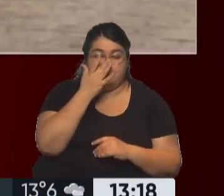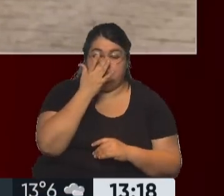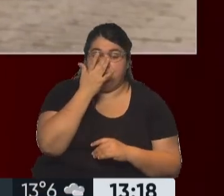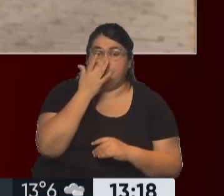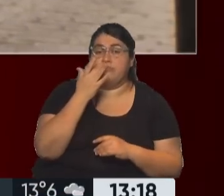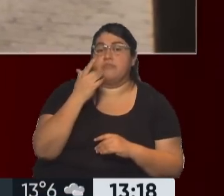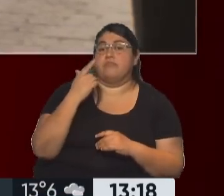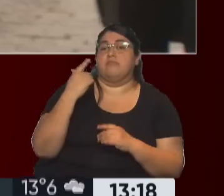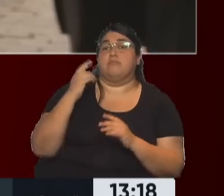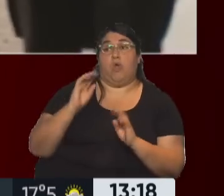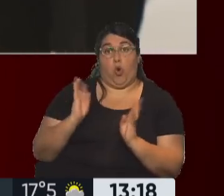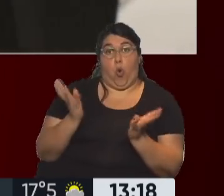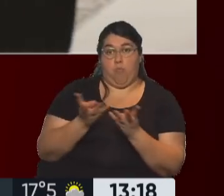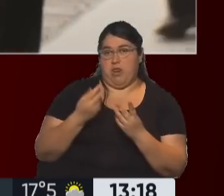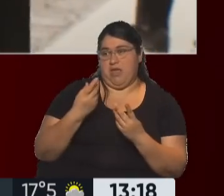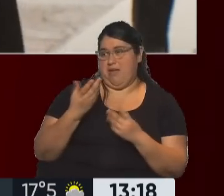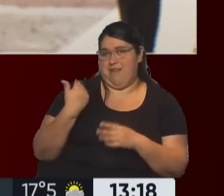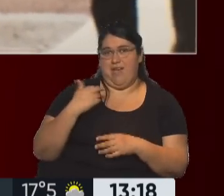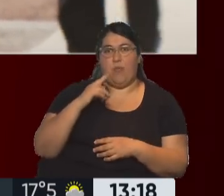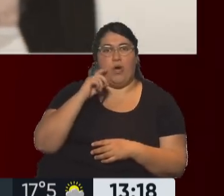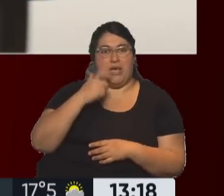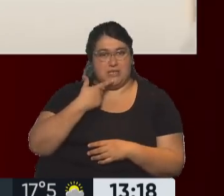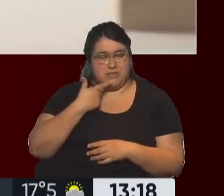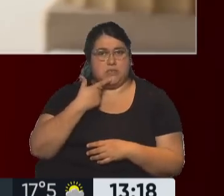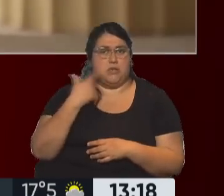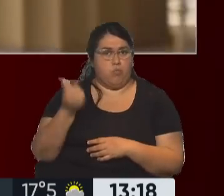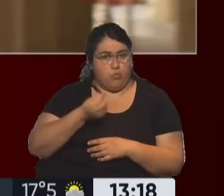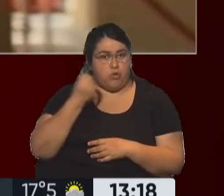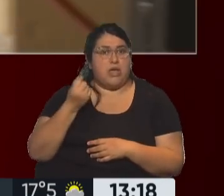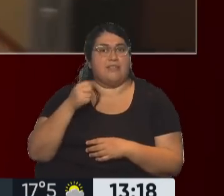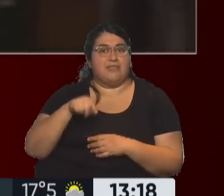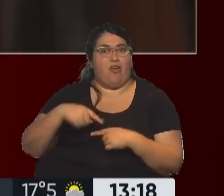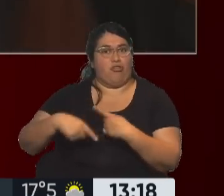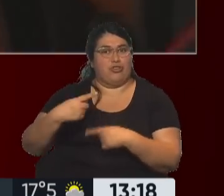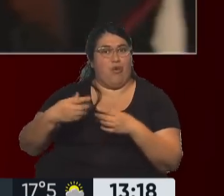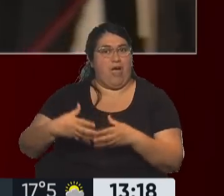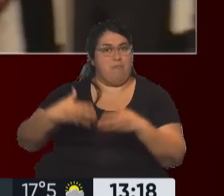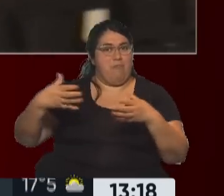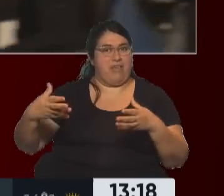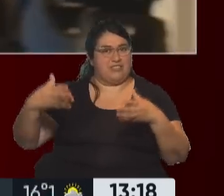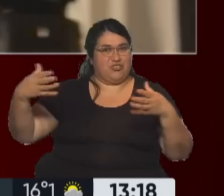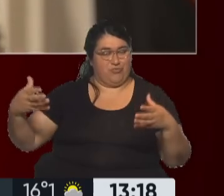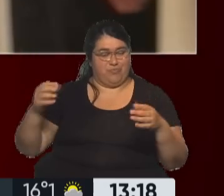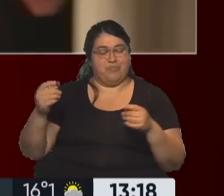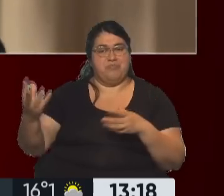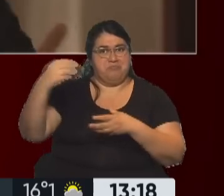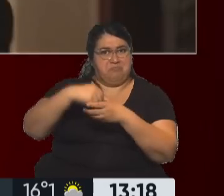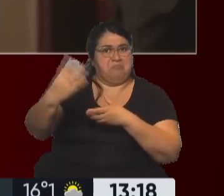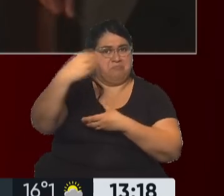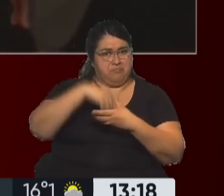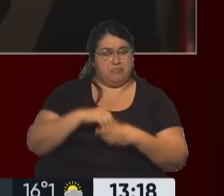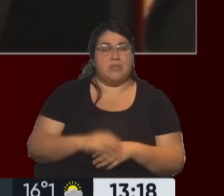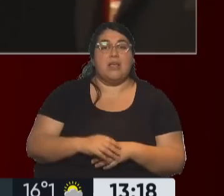venimos de una cumbre muy importante, lo hemos contado acá, se decide la ampliación. Ahí aparece algo que fue cubierto por la